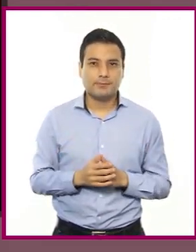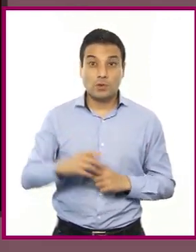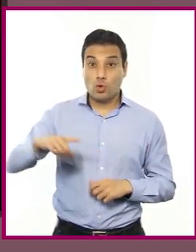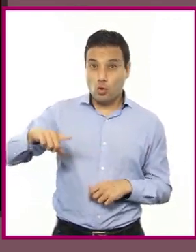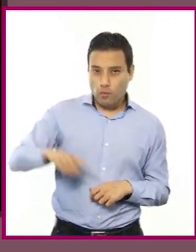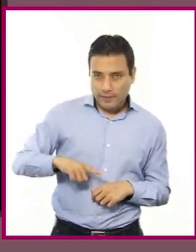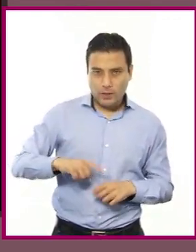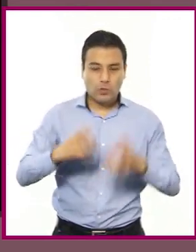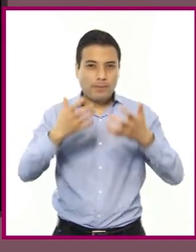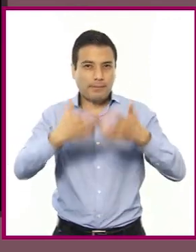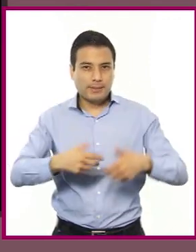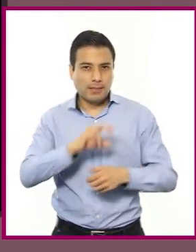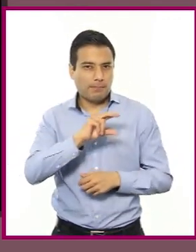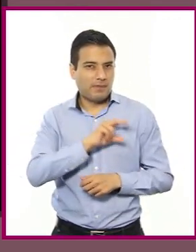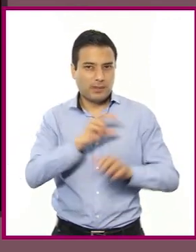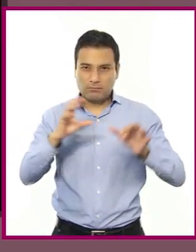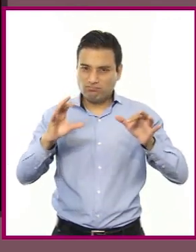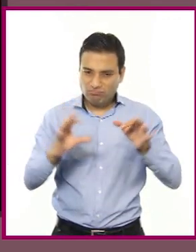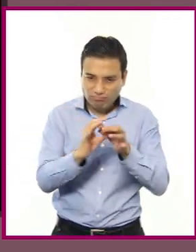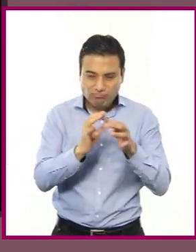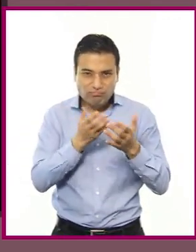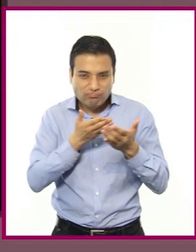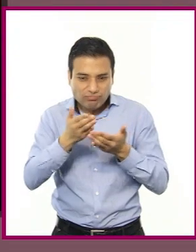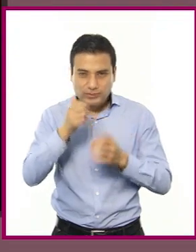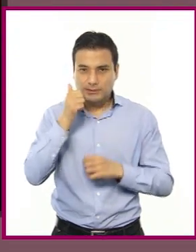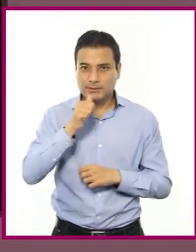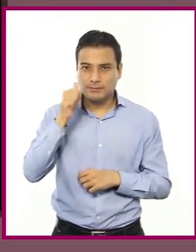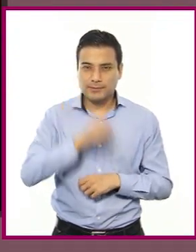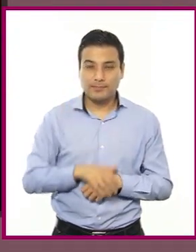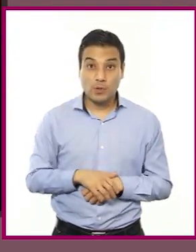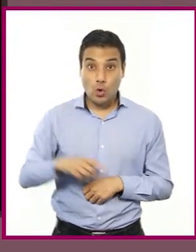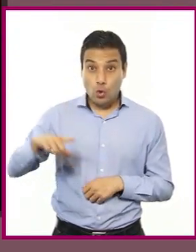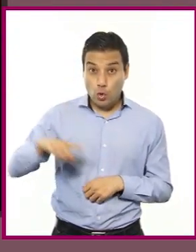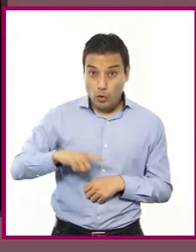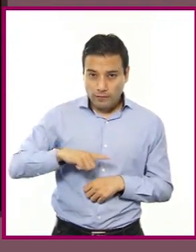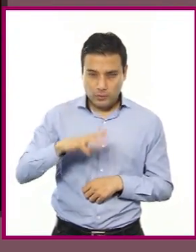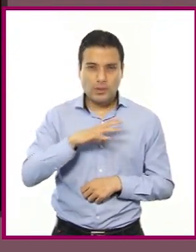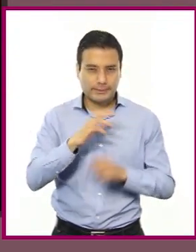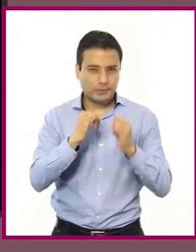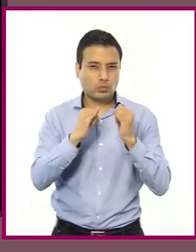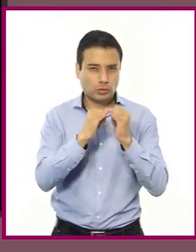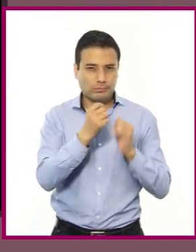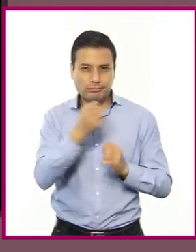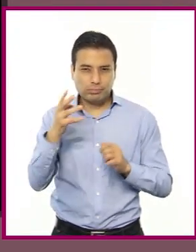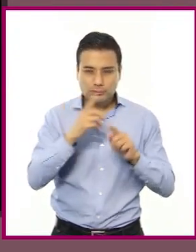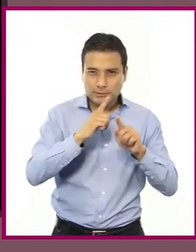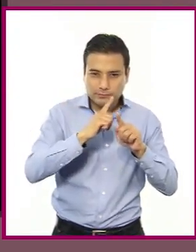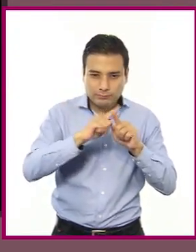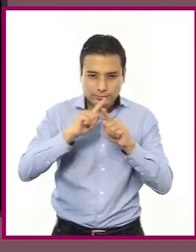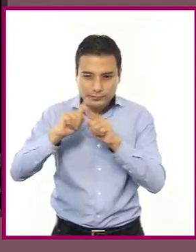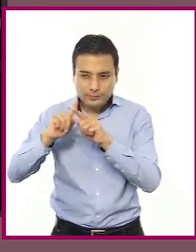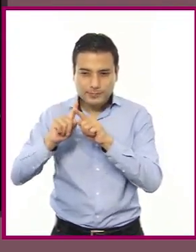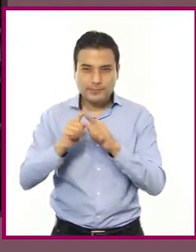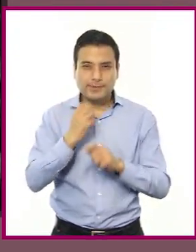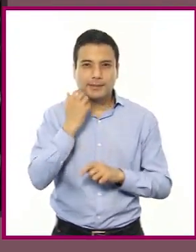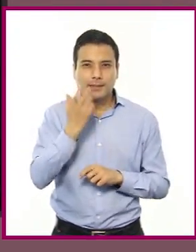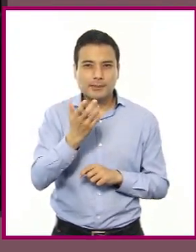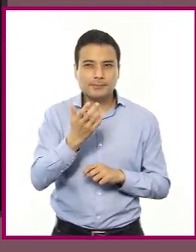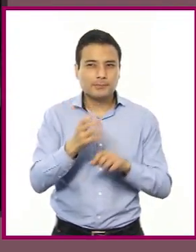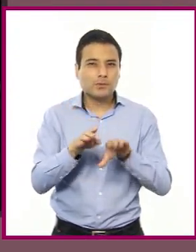el sector privado, en donde el gobierno, a través de diferentes instituciones, están intentando